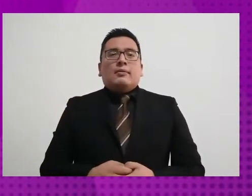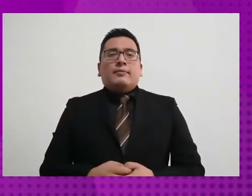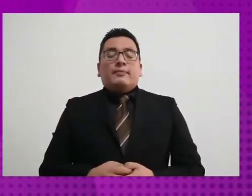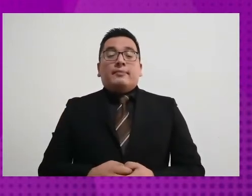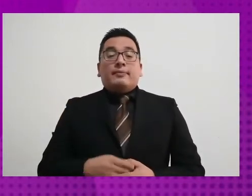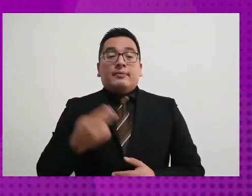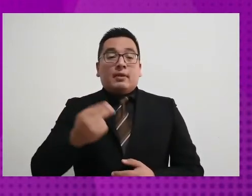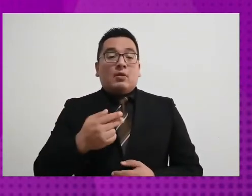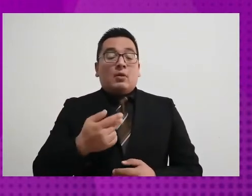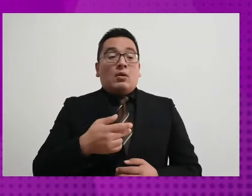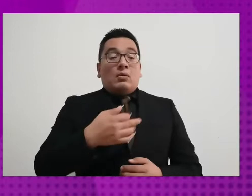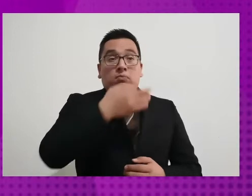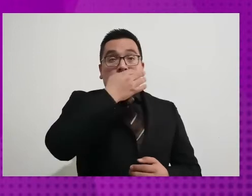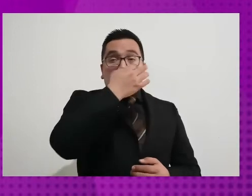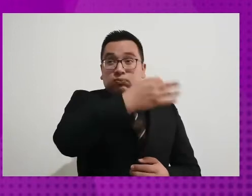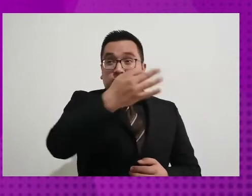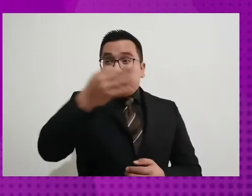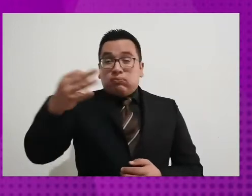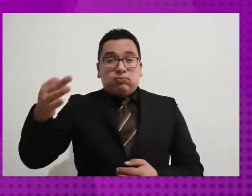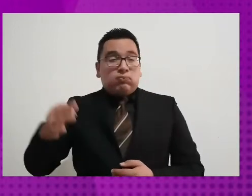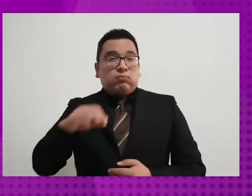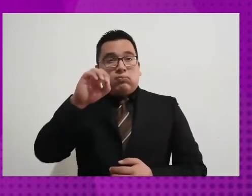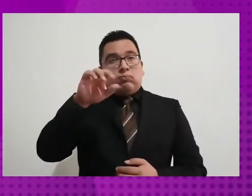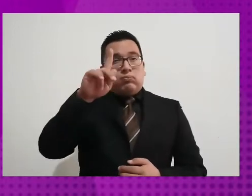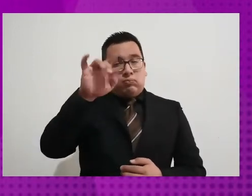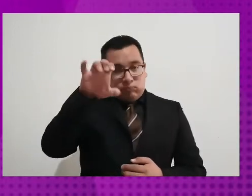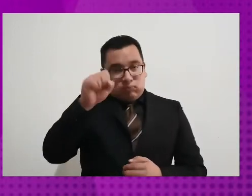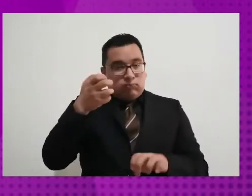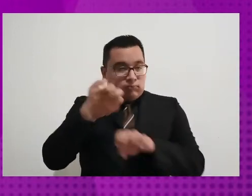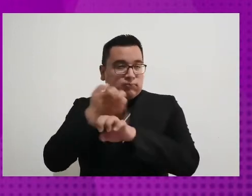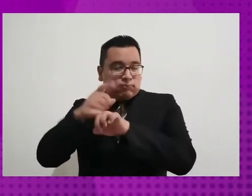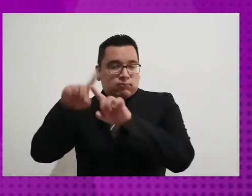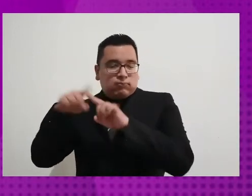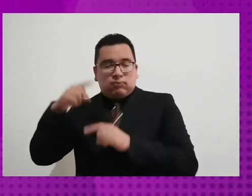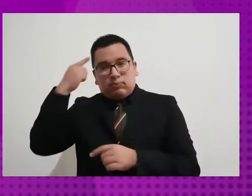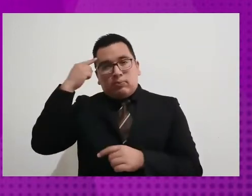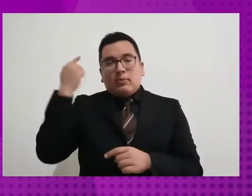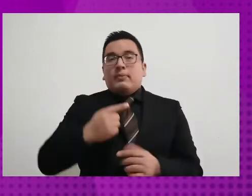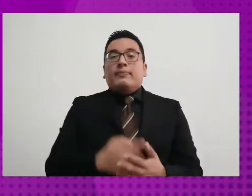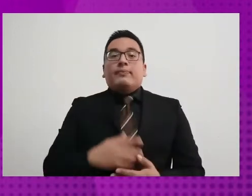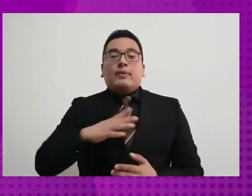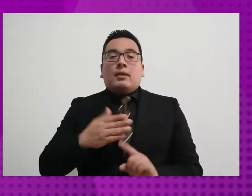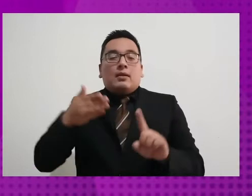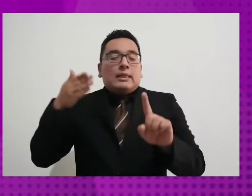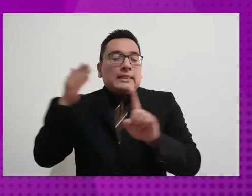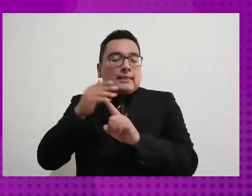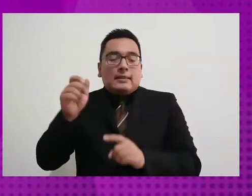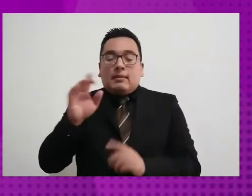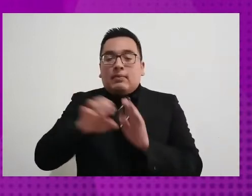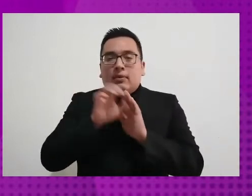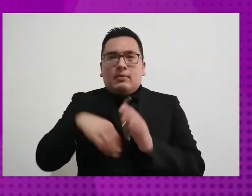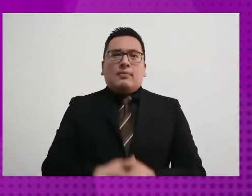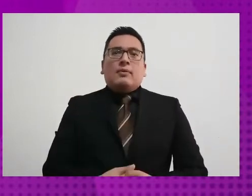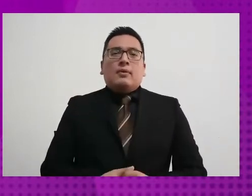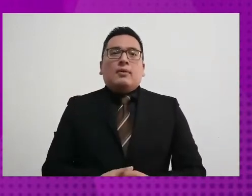fuera notificada a todos los OPLES en las entidades federativas, como para establecer una ruta muy clara de que si los